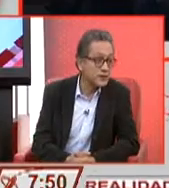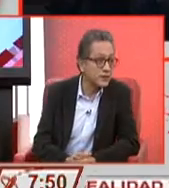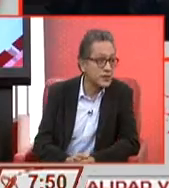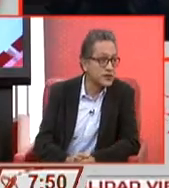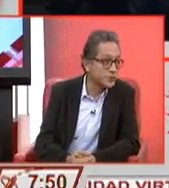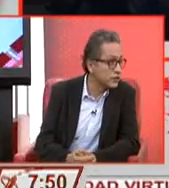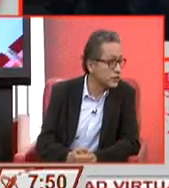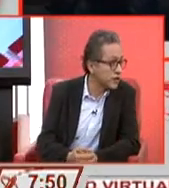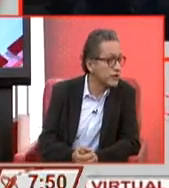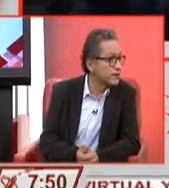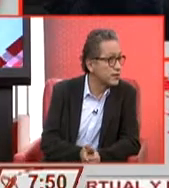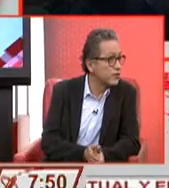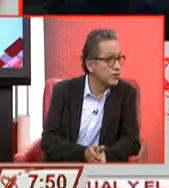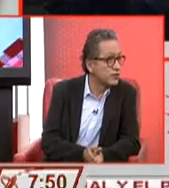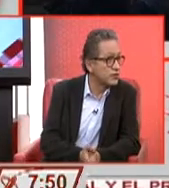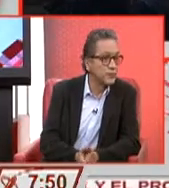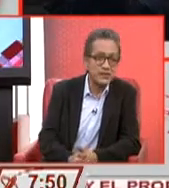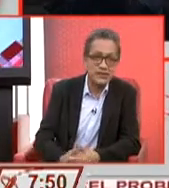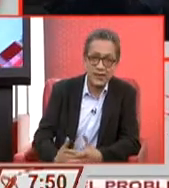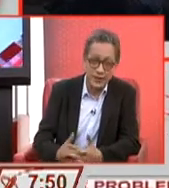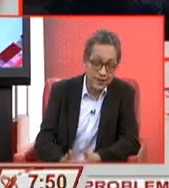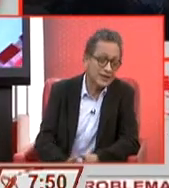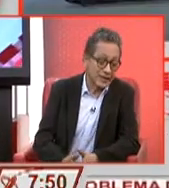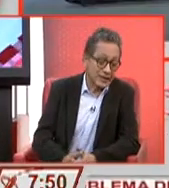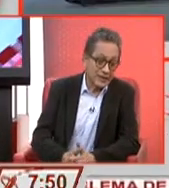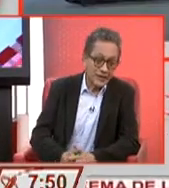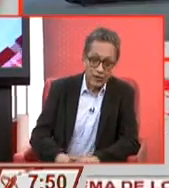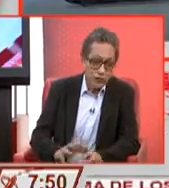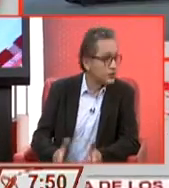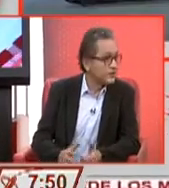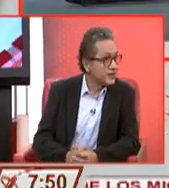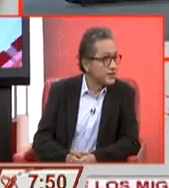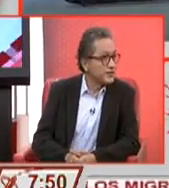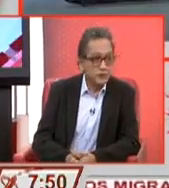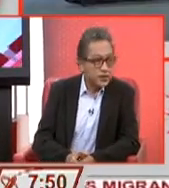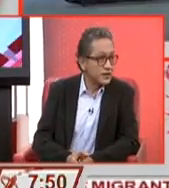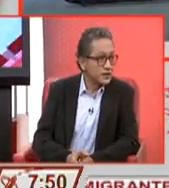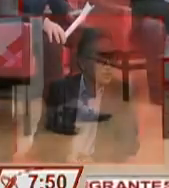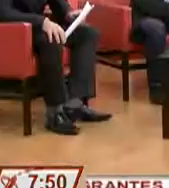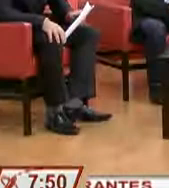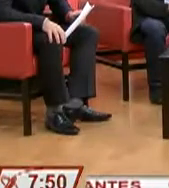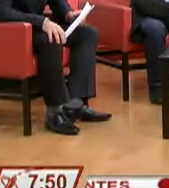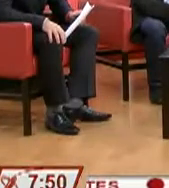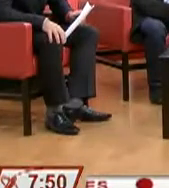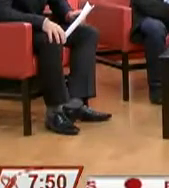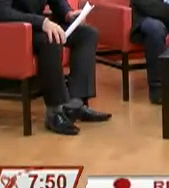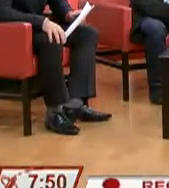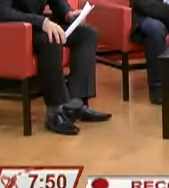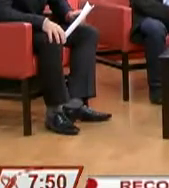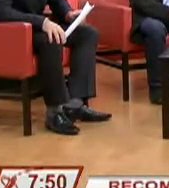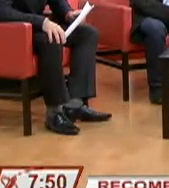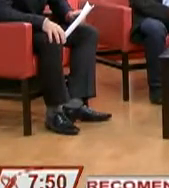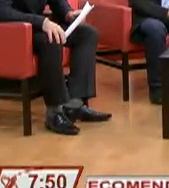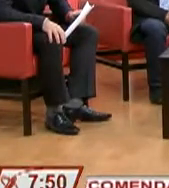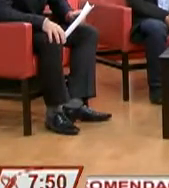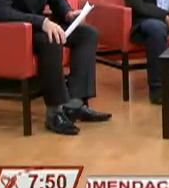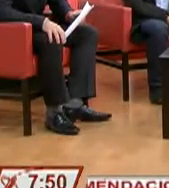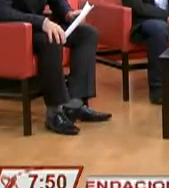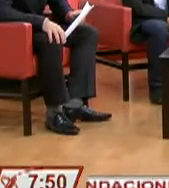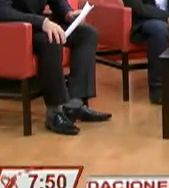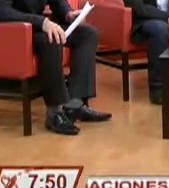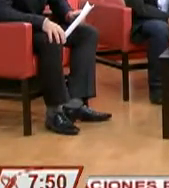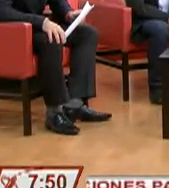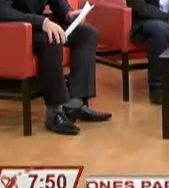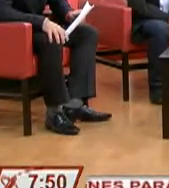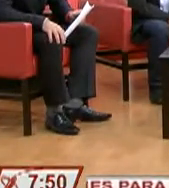a 15 poetas del mundo náhuatl de León Portilla, porque saldrán con muchos referentes, muy enriquecidos y muy contentos con el premio que le dieron. Sin duda alguna,